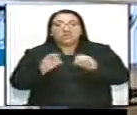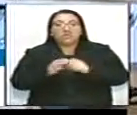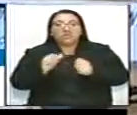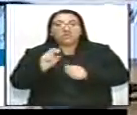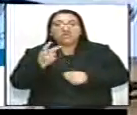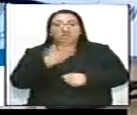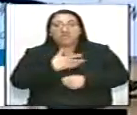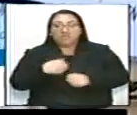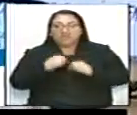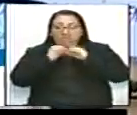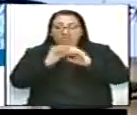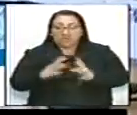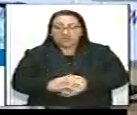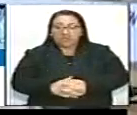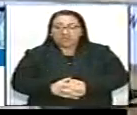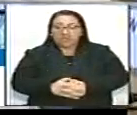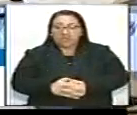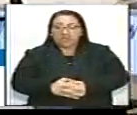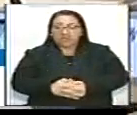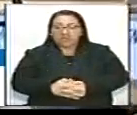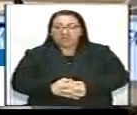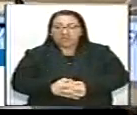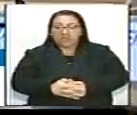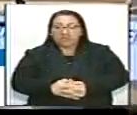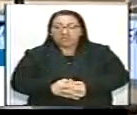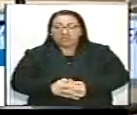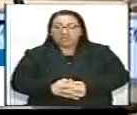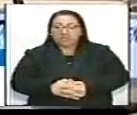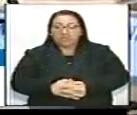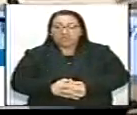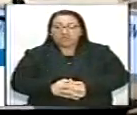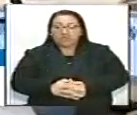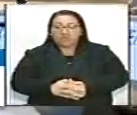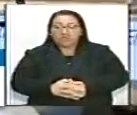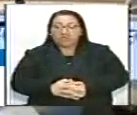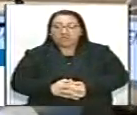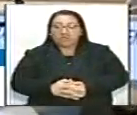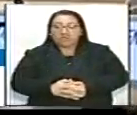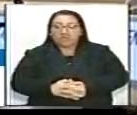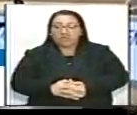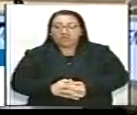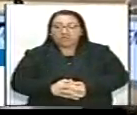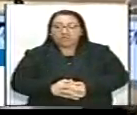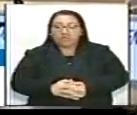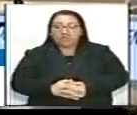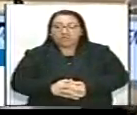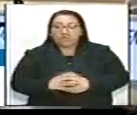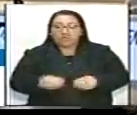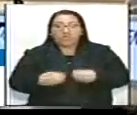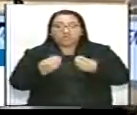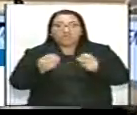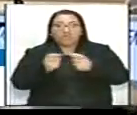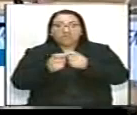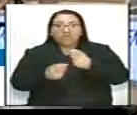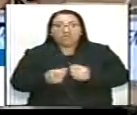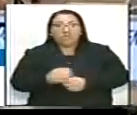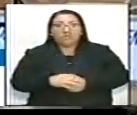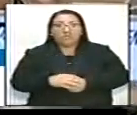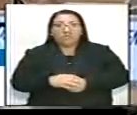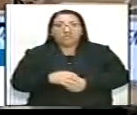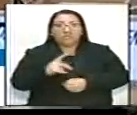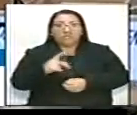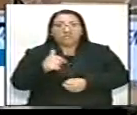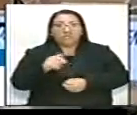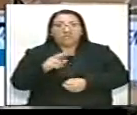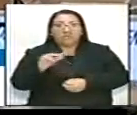secretaría. Si bien es cierto, presidente, quiero adherirme también a la petición de mi colega congresista Karina